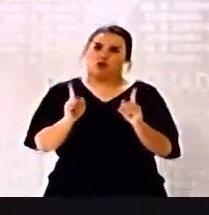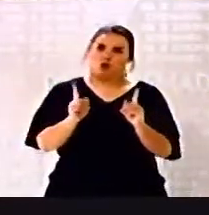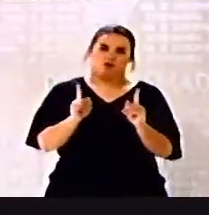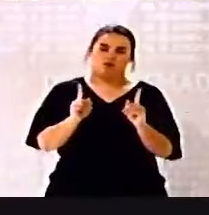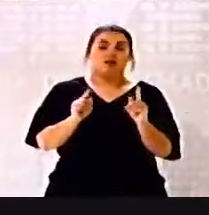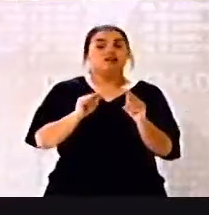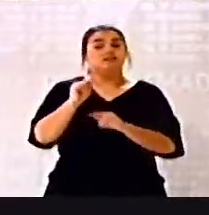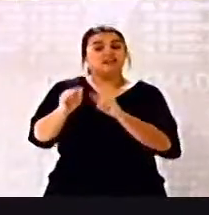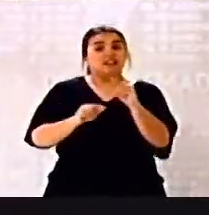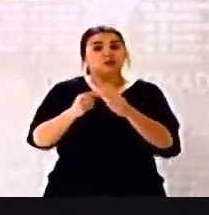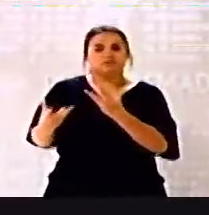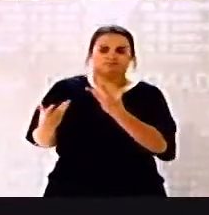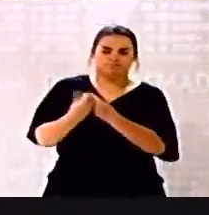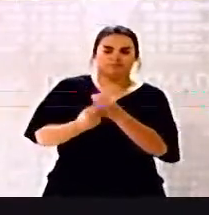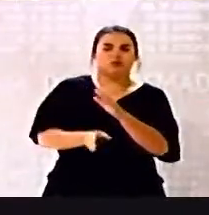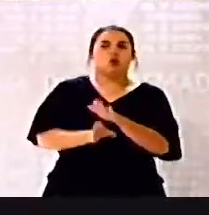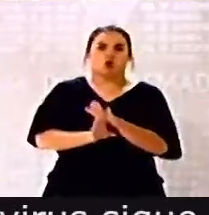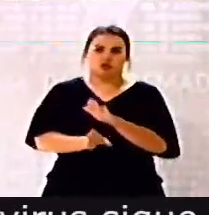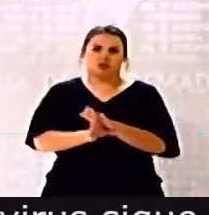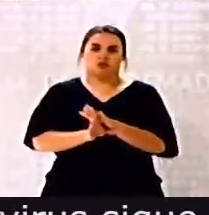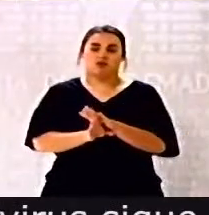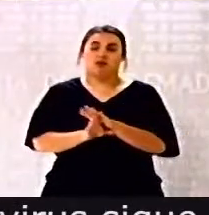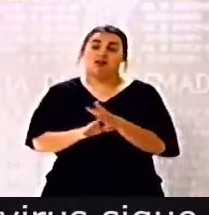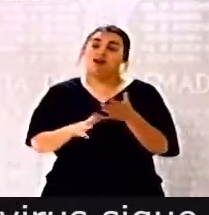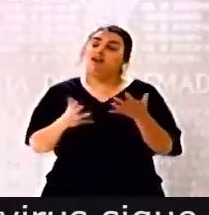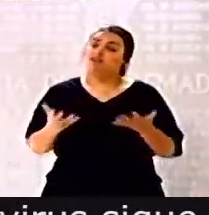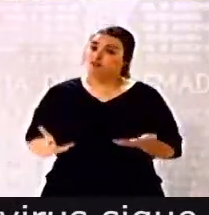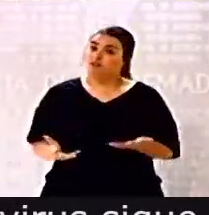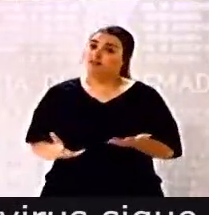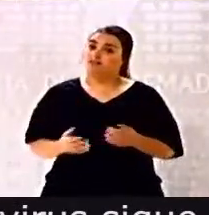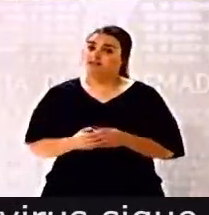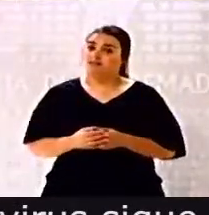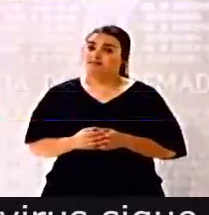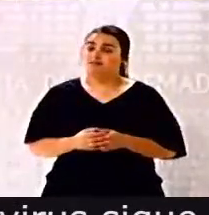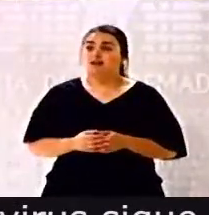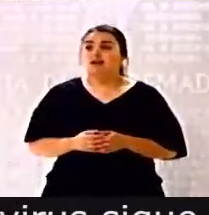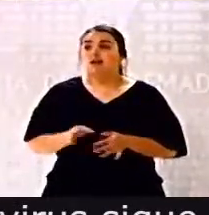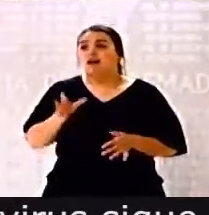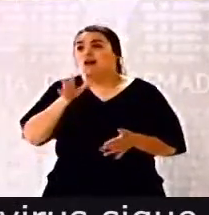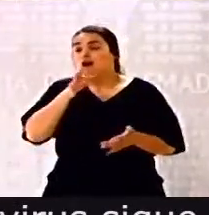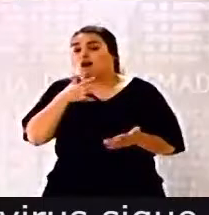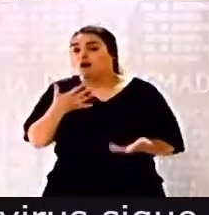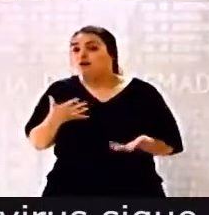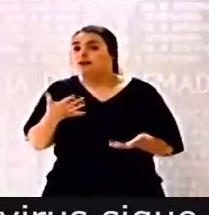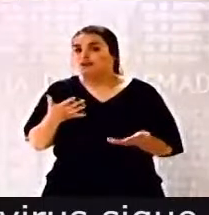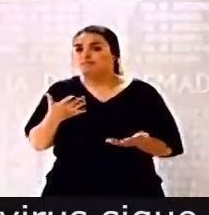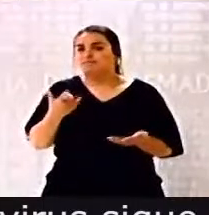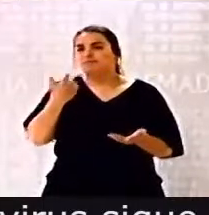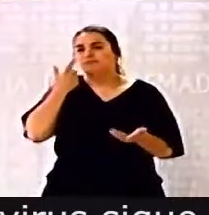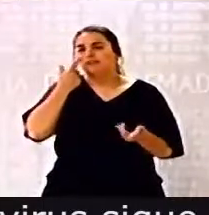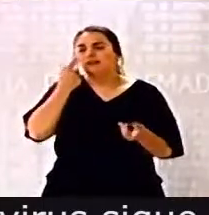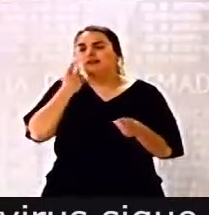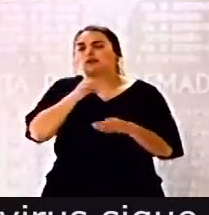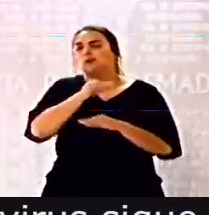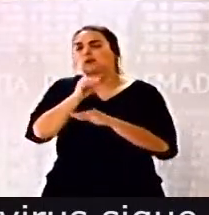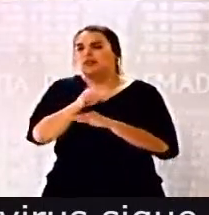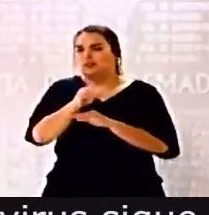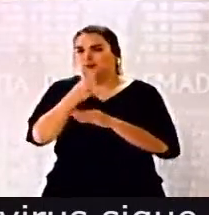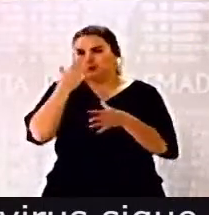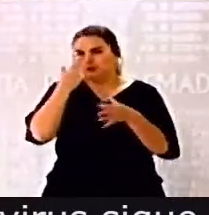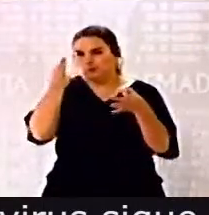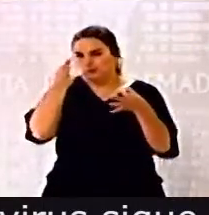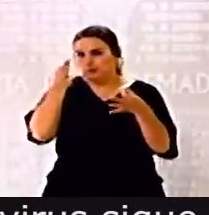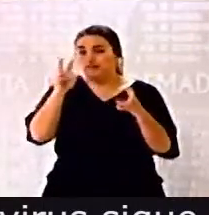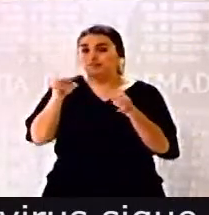virus sigue con nosotros. Por lo tanto, hay que ser muy cuidadoso con